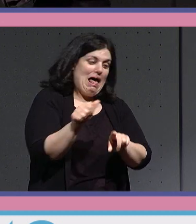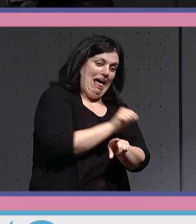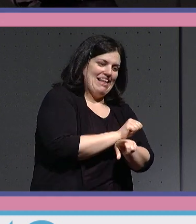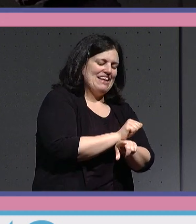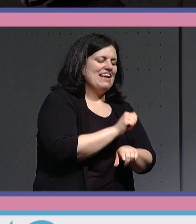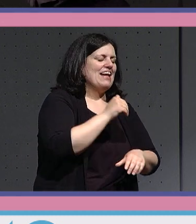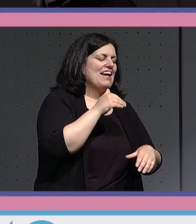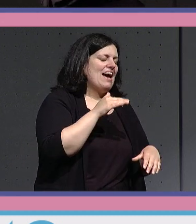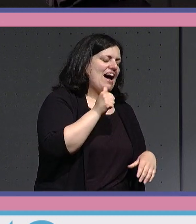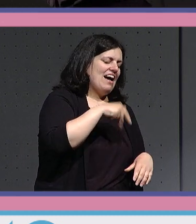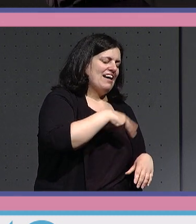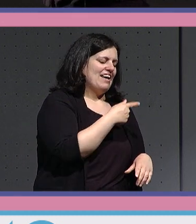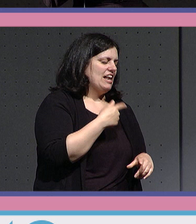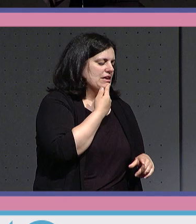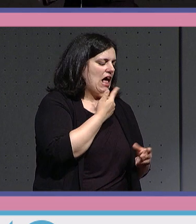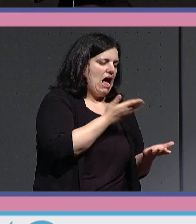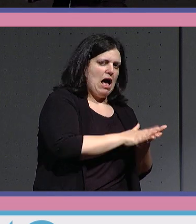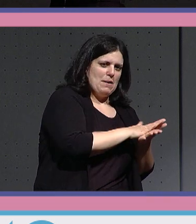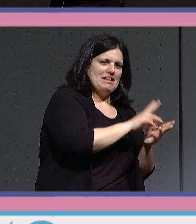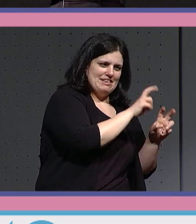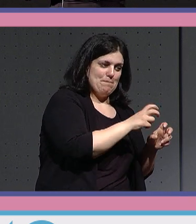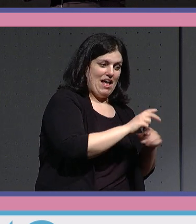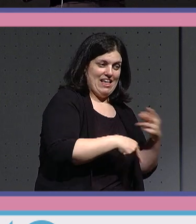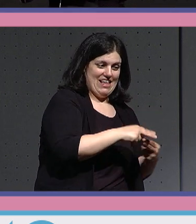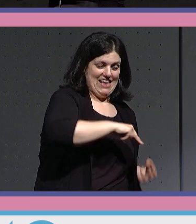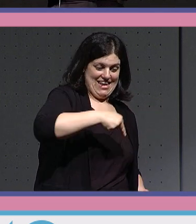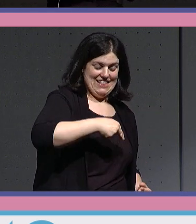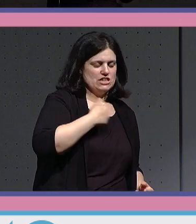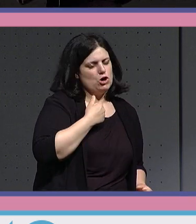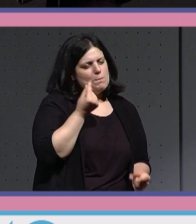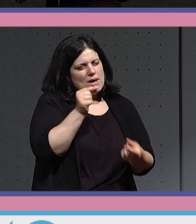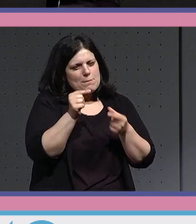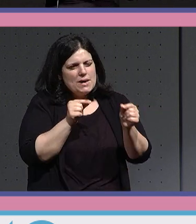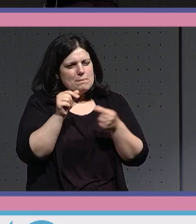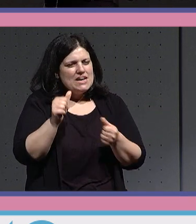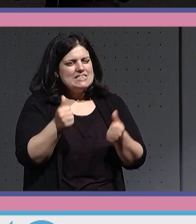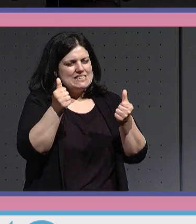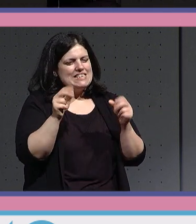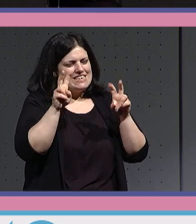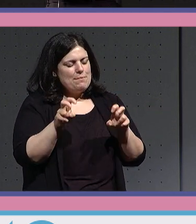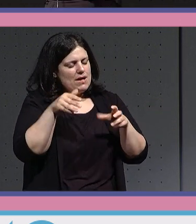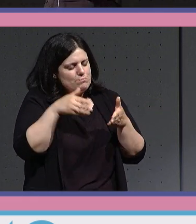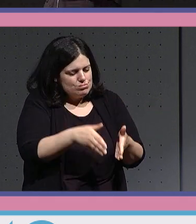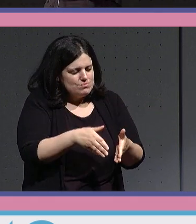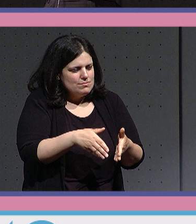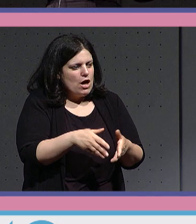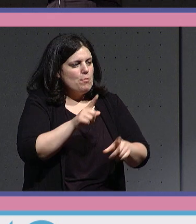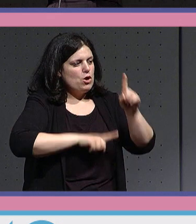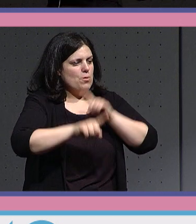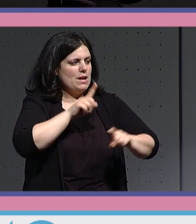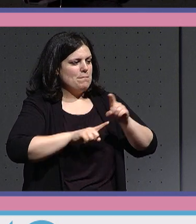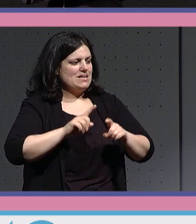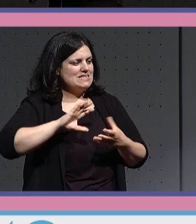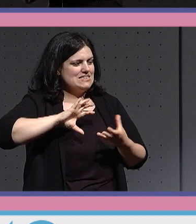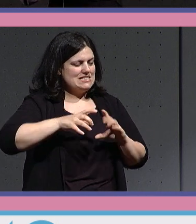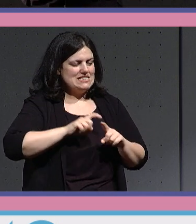muchísimo de eso, daré algunas pinceladas de otros aspectos que influyen mucho también en lo que luego llamamos problemas psiquiátricos,